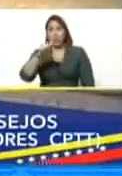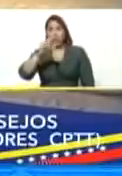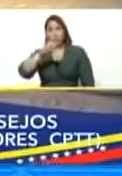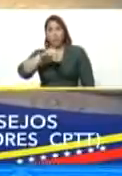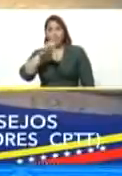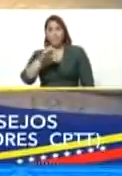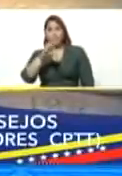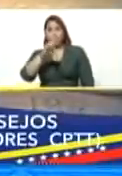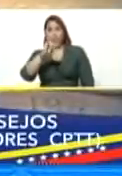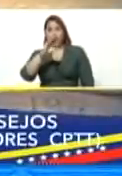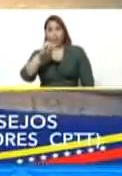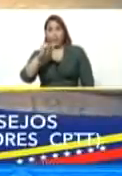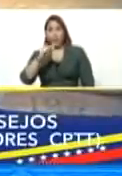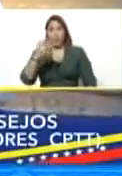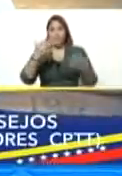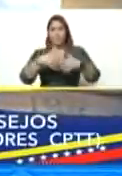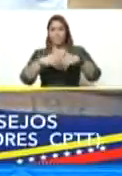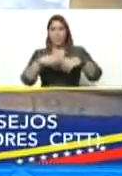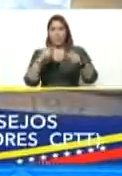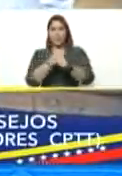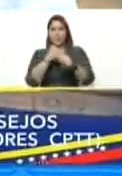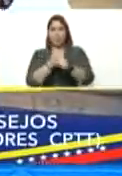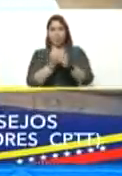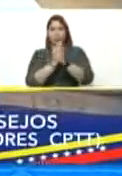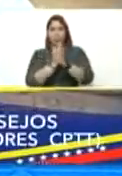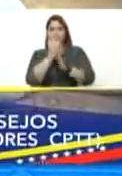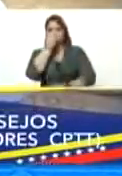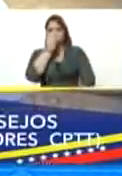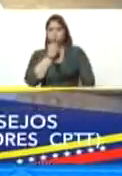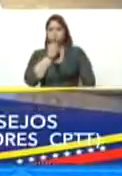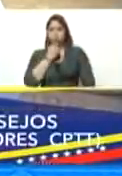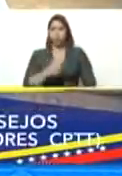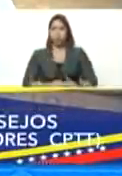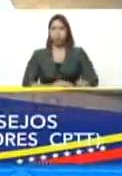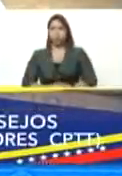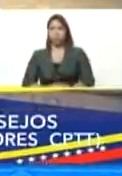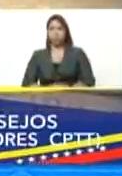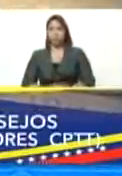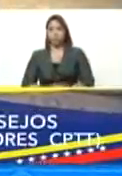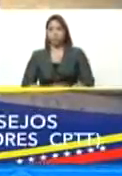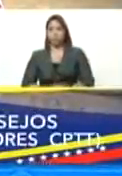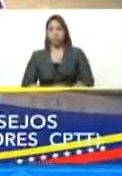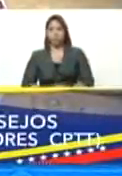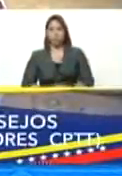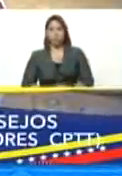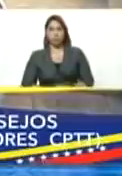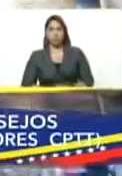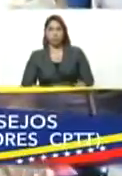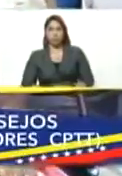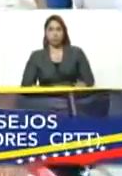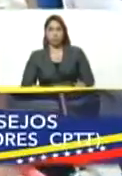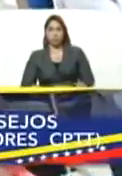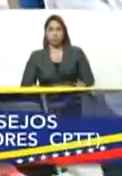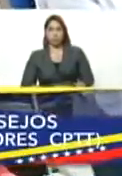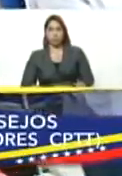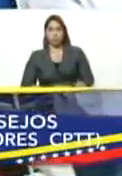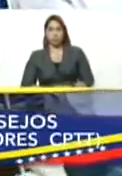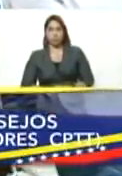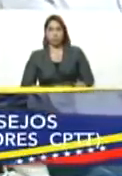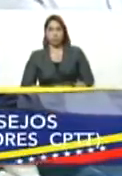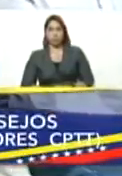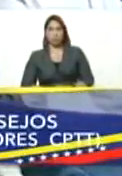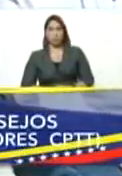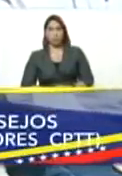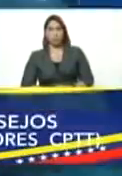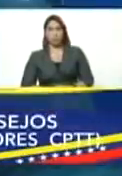Empresa de la clase obrera, por favor, quítese el barbijo. Adelante, coronel. Muy buenas